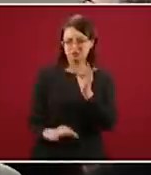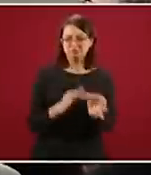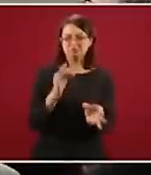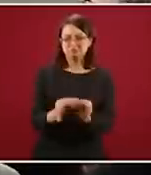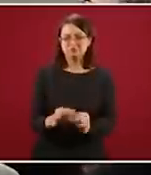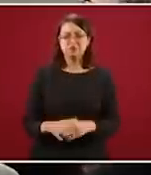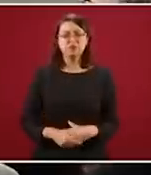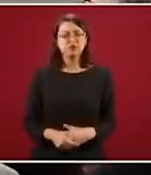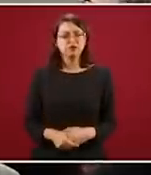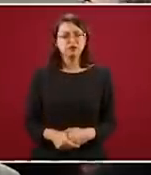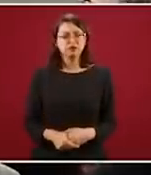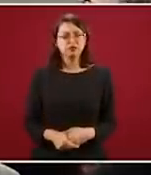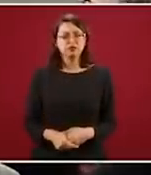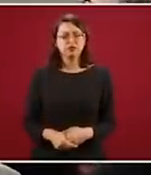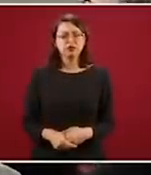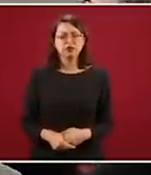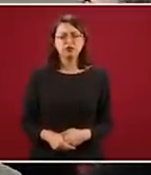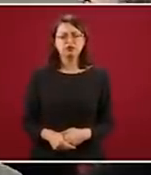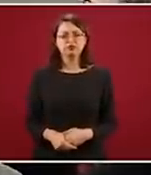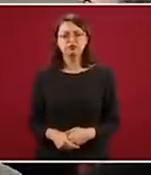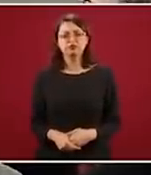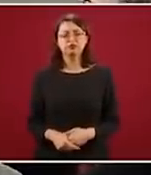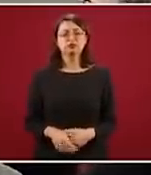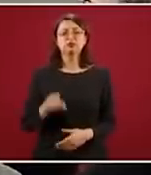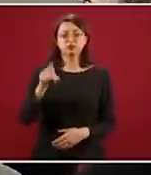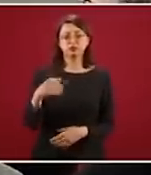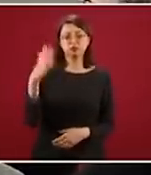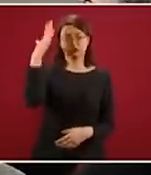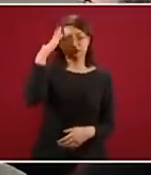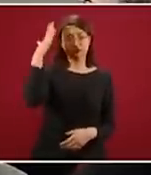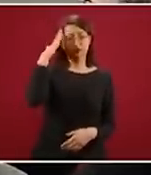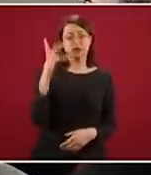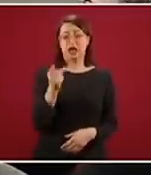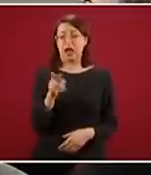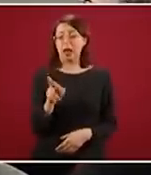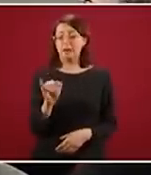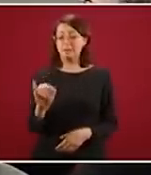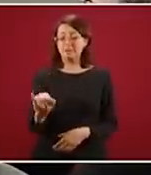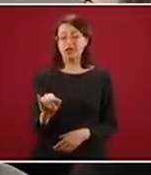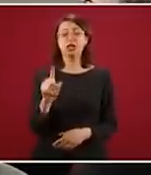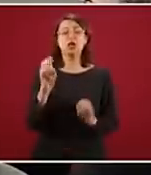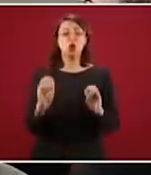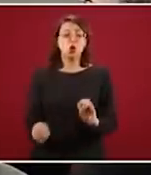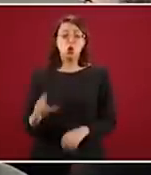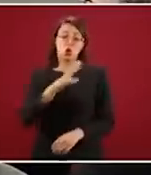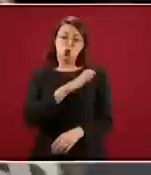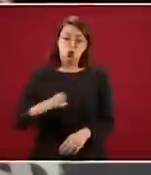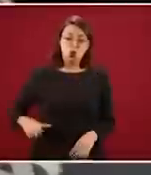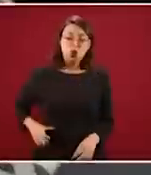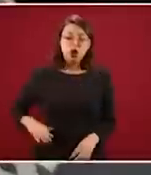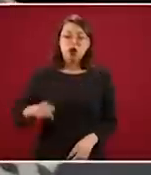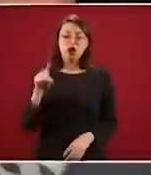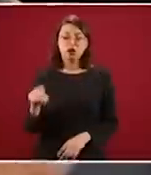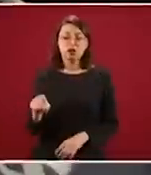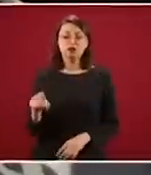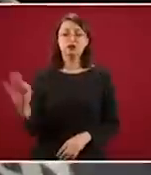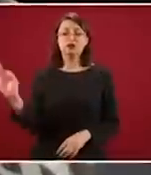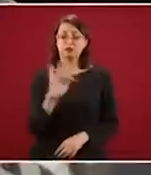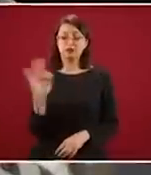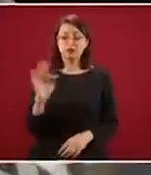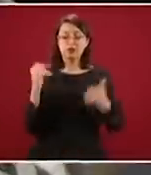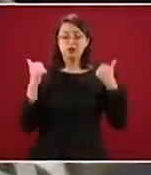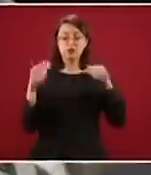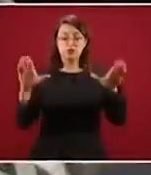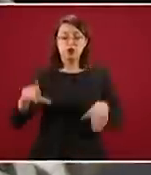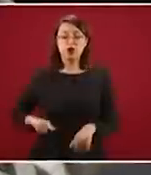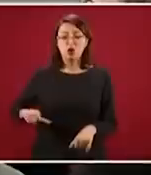caso a dirigencias priistas o alcanza a candidatos que en su momento llegaron a ser gobernadores?